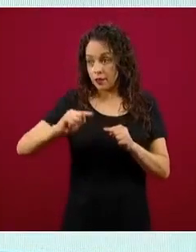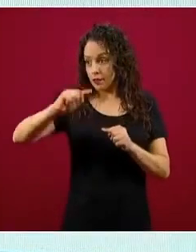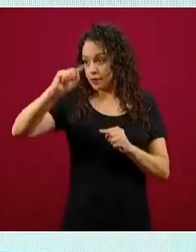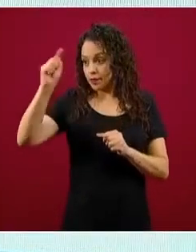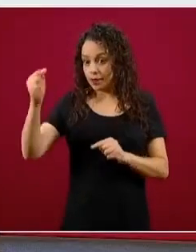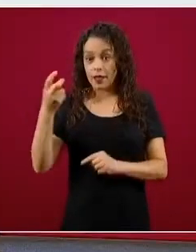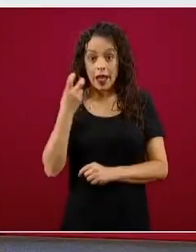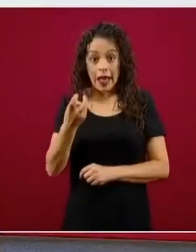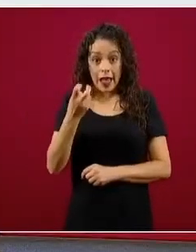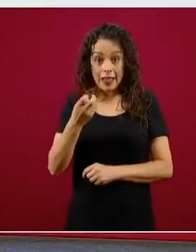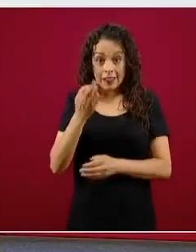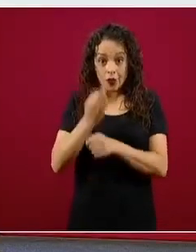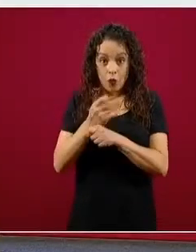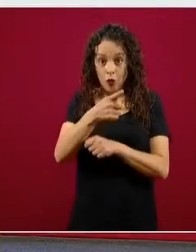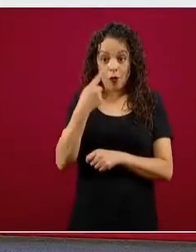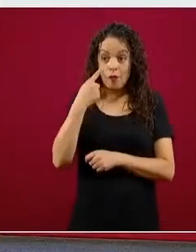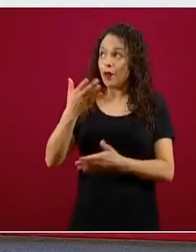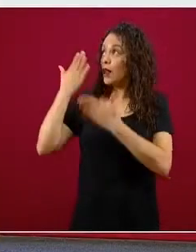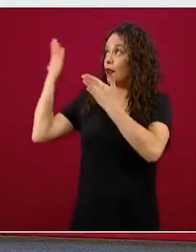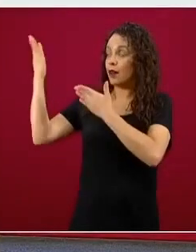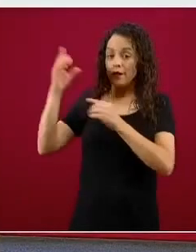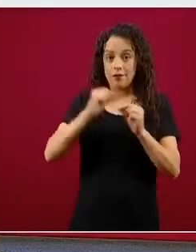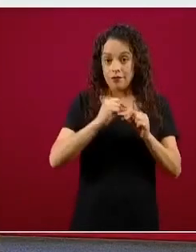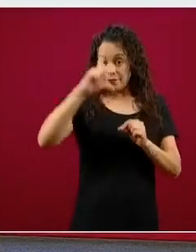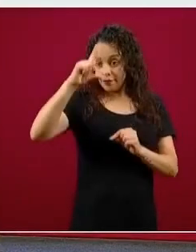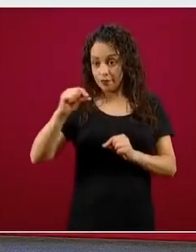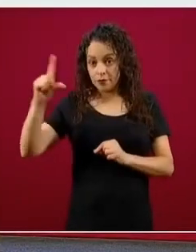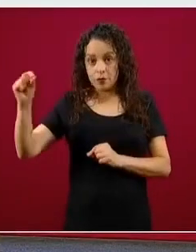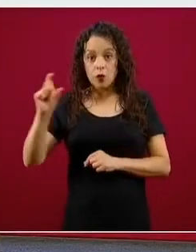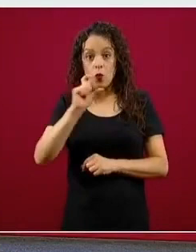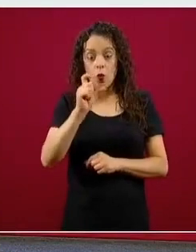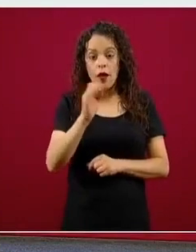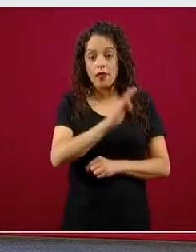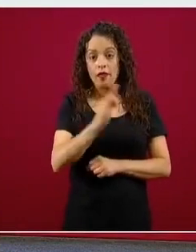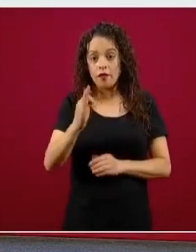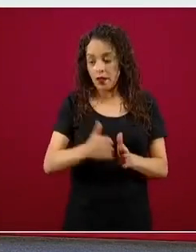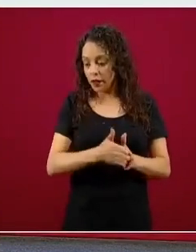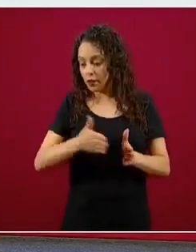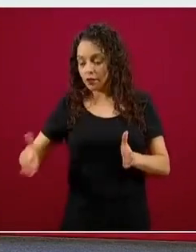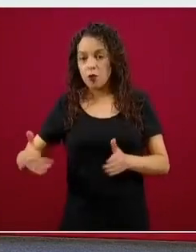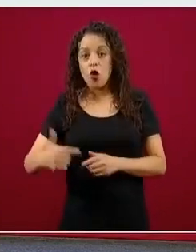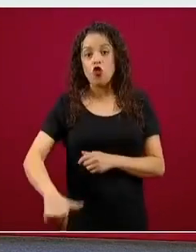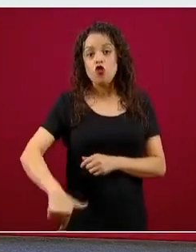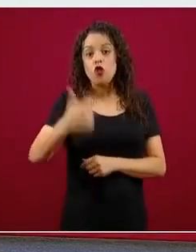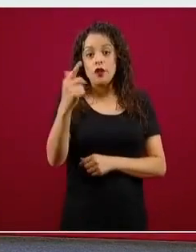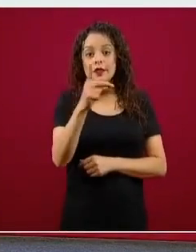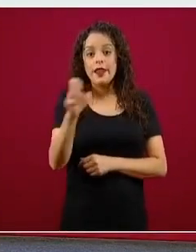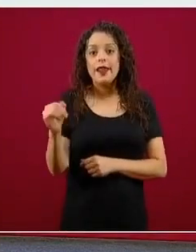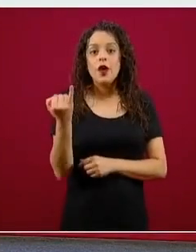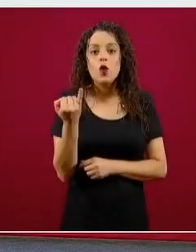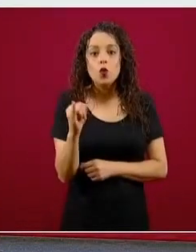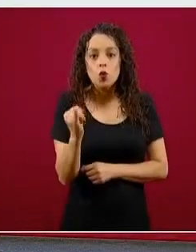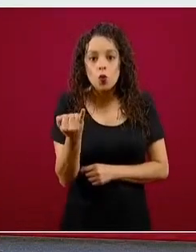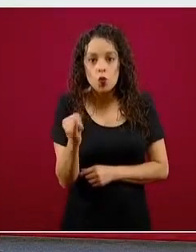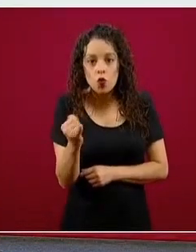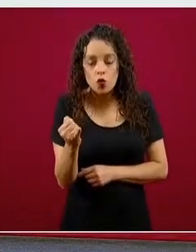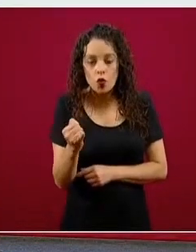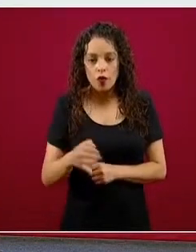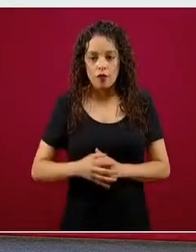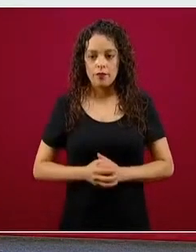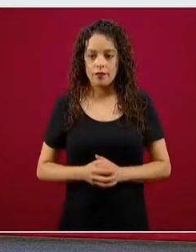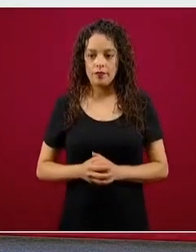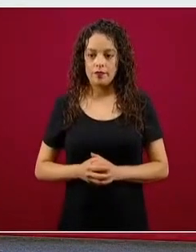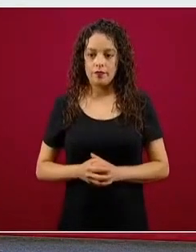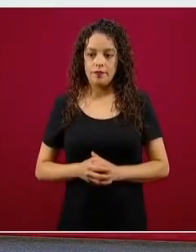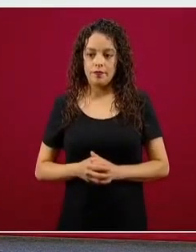téngalo presente, 12 de junio. Los últimos días, los días transcurridos, los 8 días transcurridos desde el 12 de